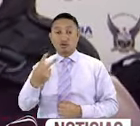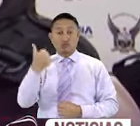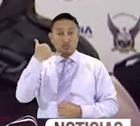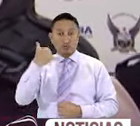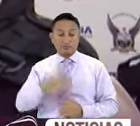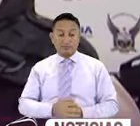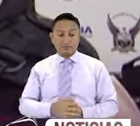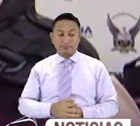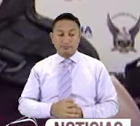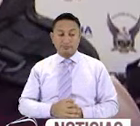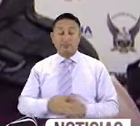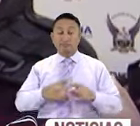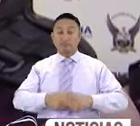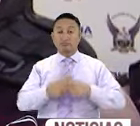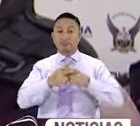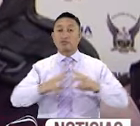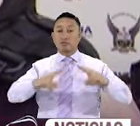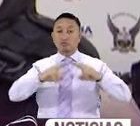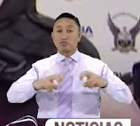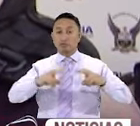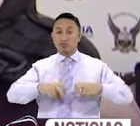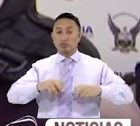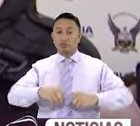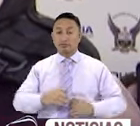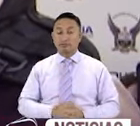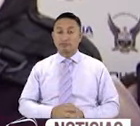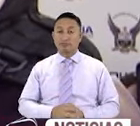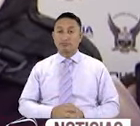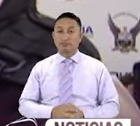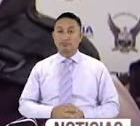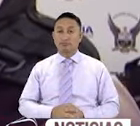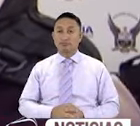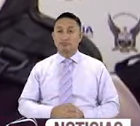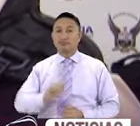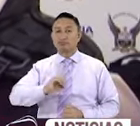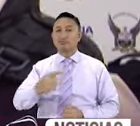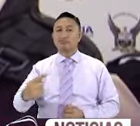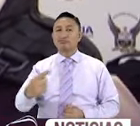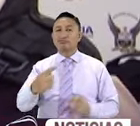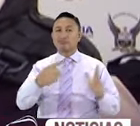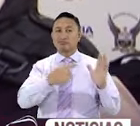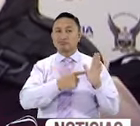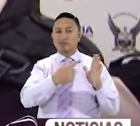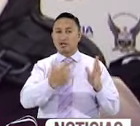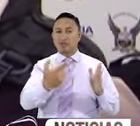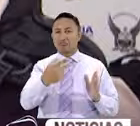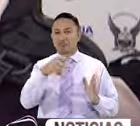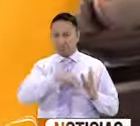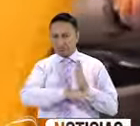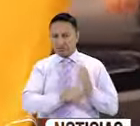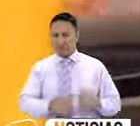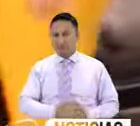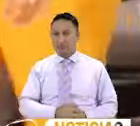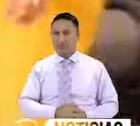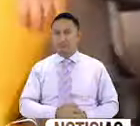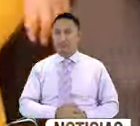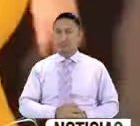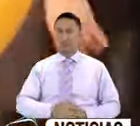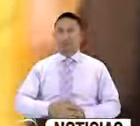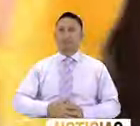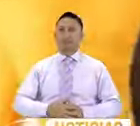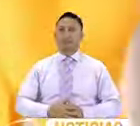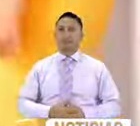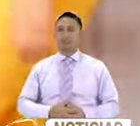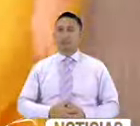las respectivas investigaciones por parte de las unidades investigativas para ver si están o no involucradas en este hecho. Informó